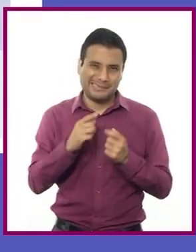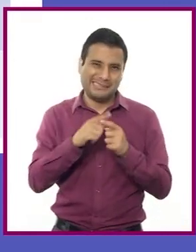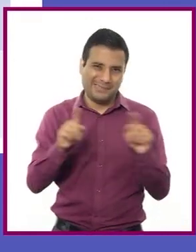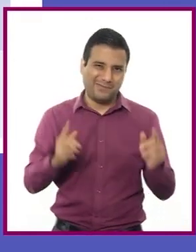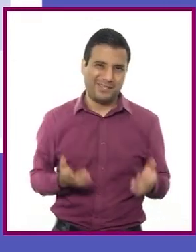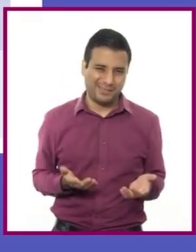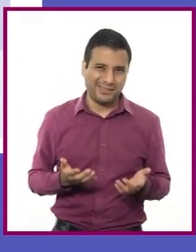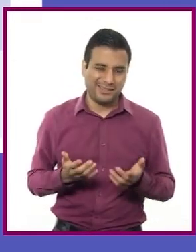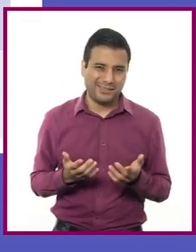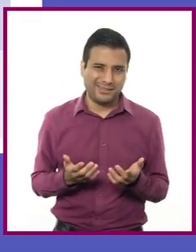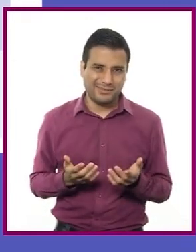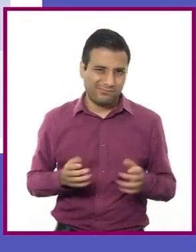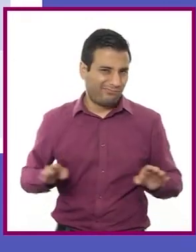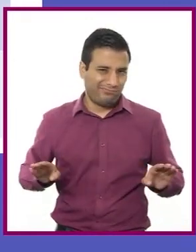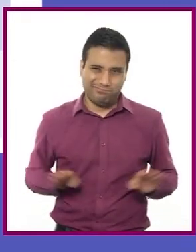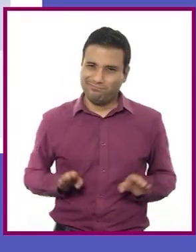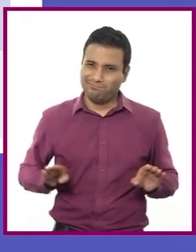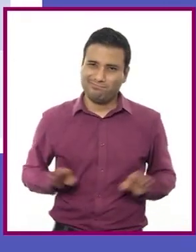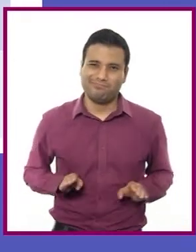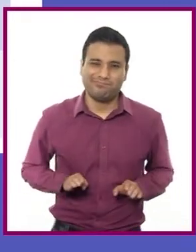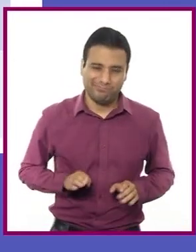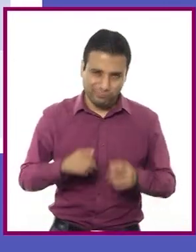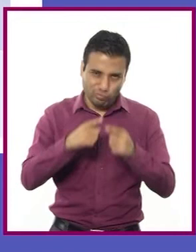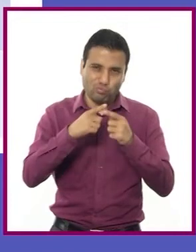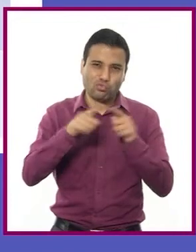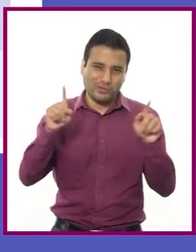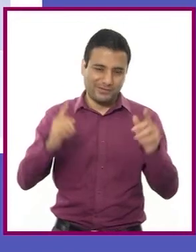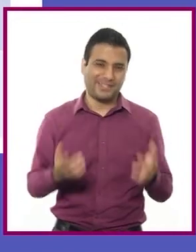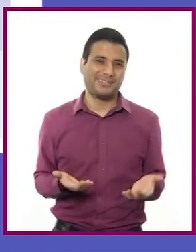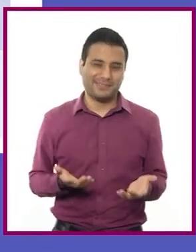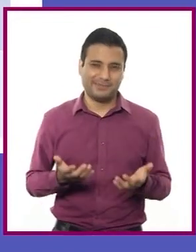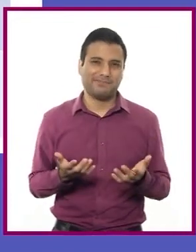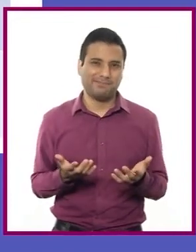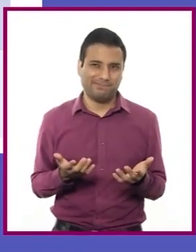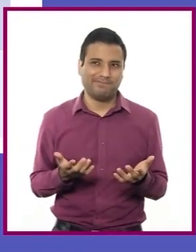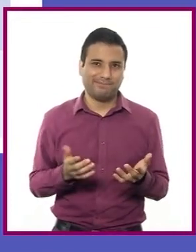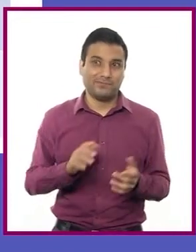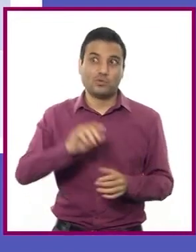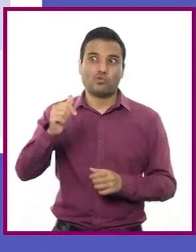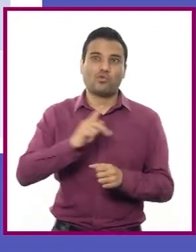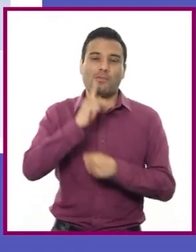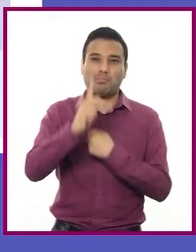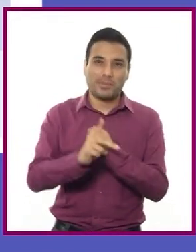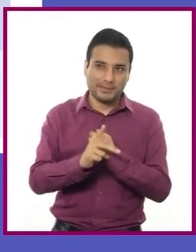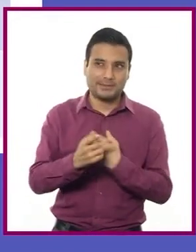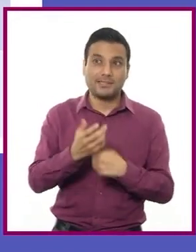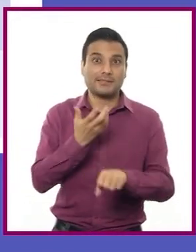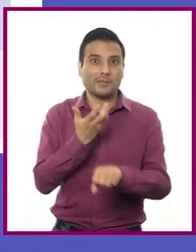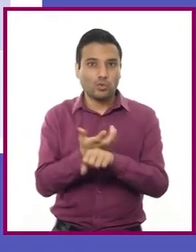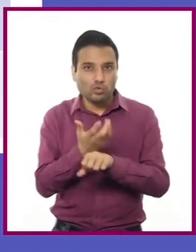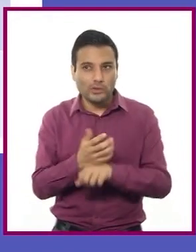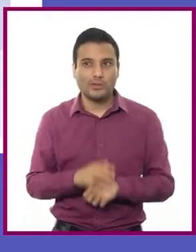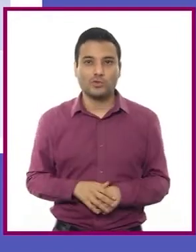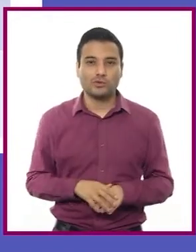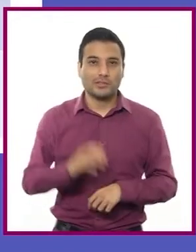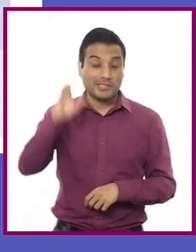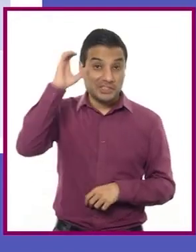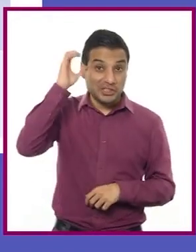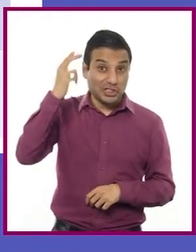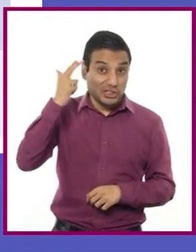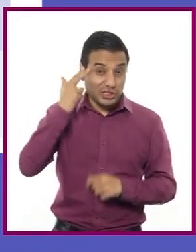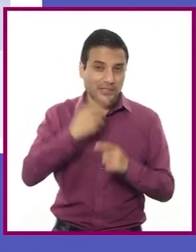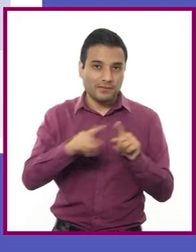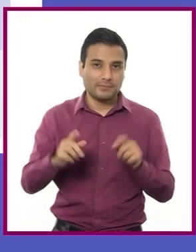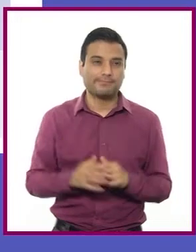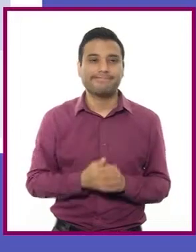una dimensión diferente con relación a otros países como Estados Unidos y China.